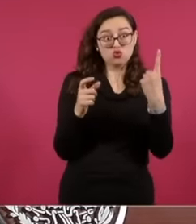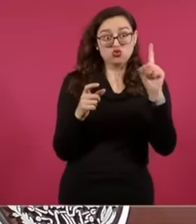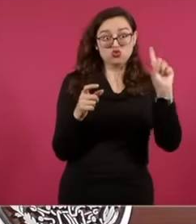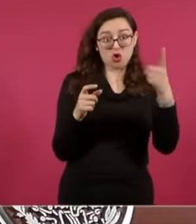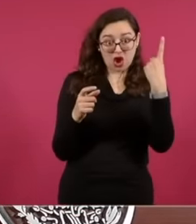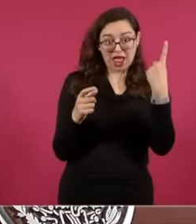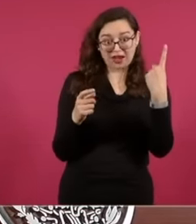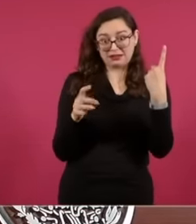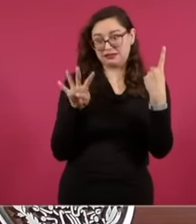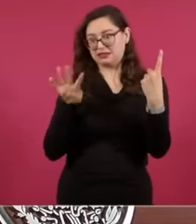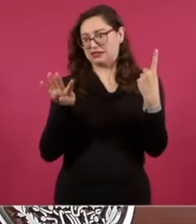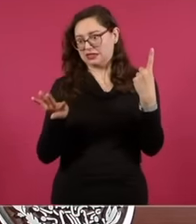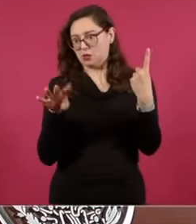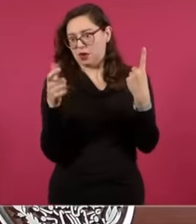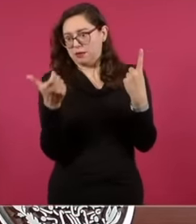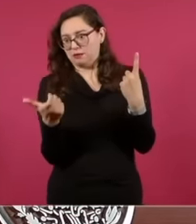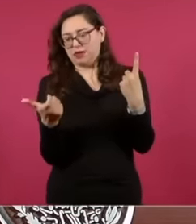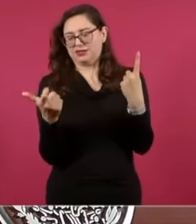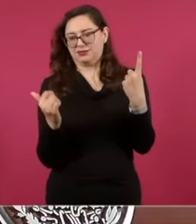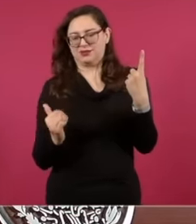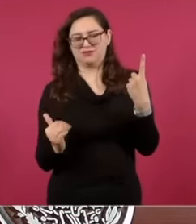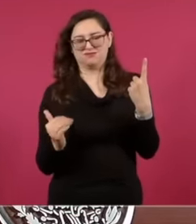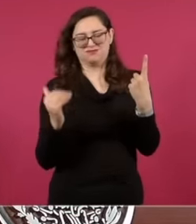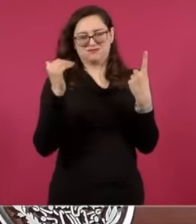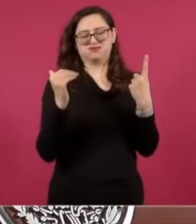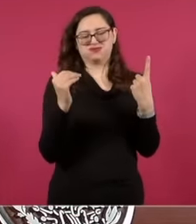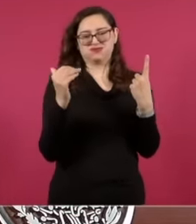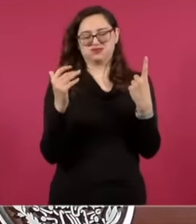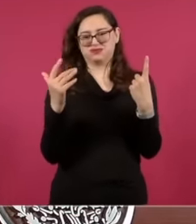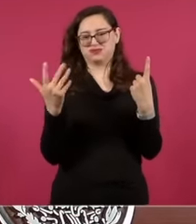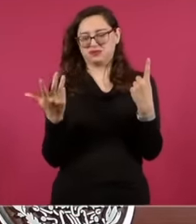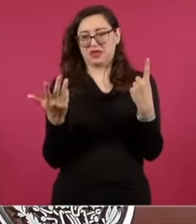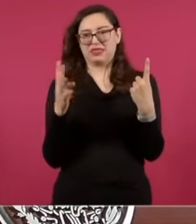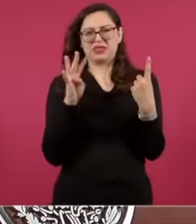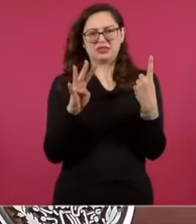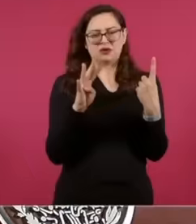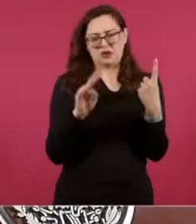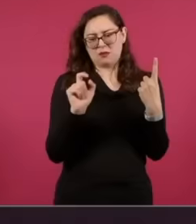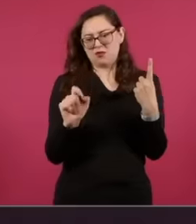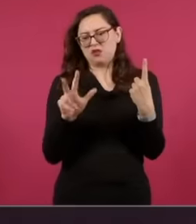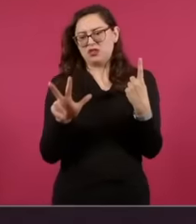pesos, 19, 18